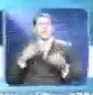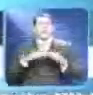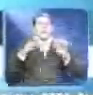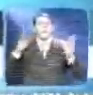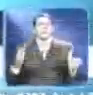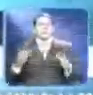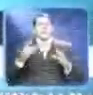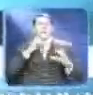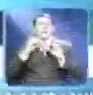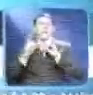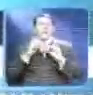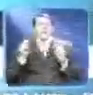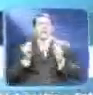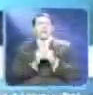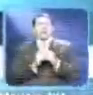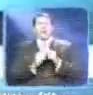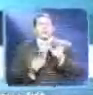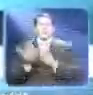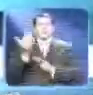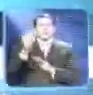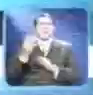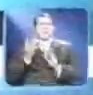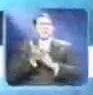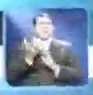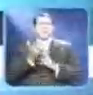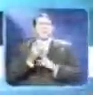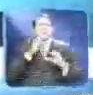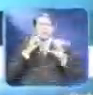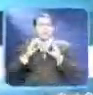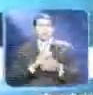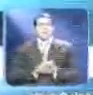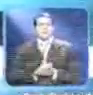diálogo, pero con presencia de los medios de comunicación.